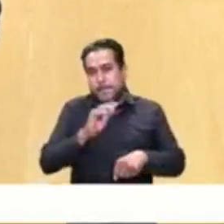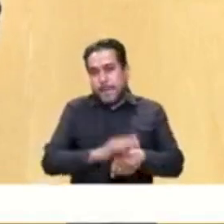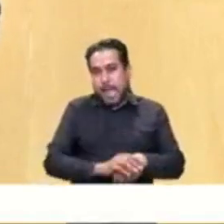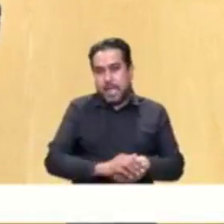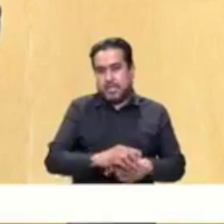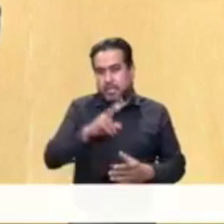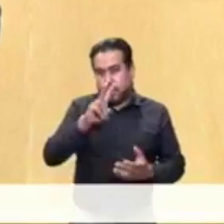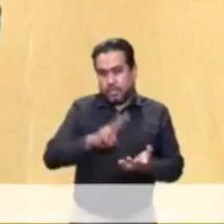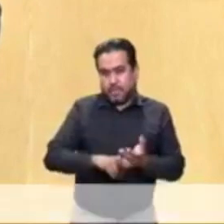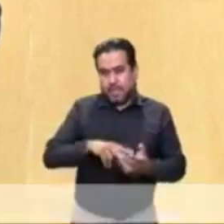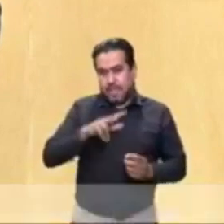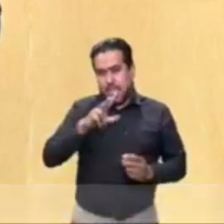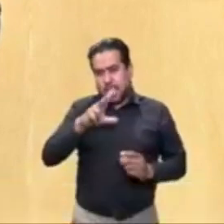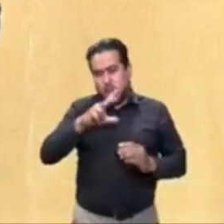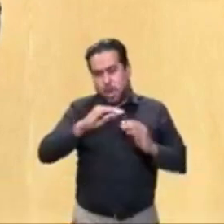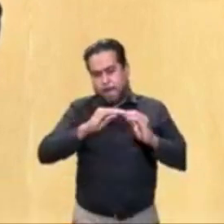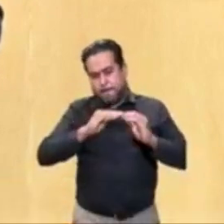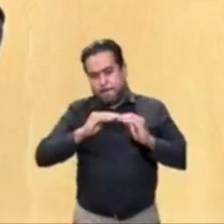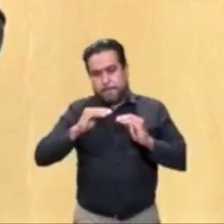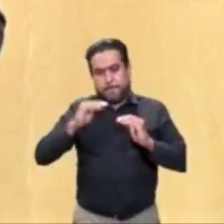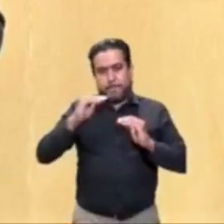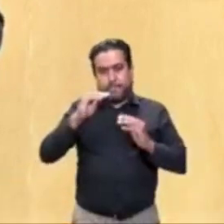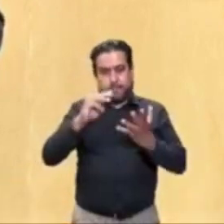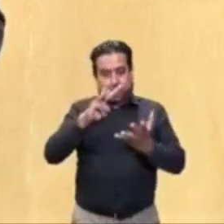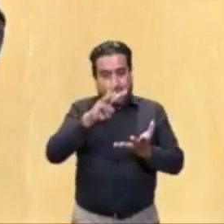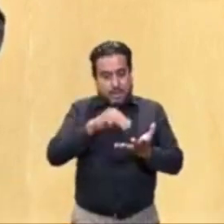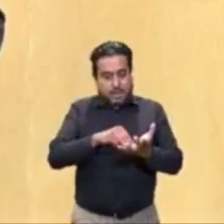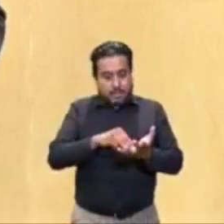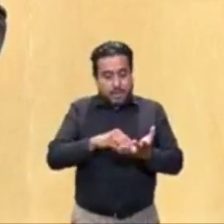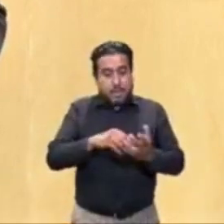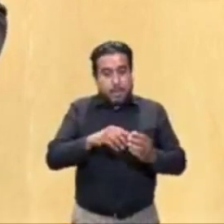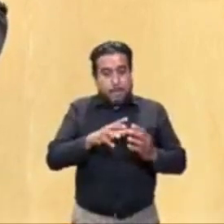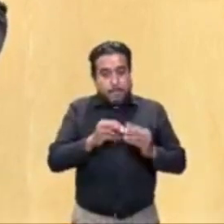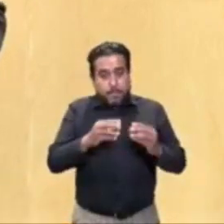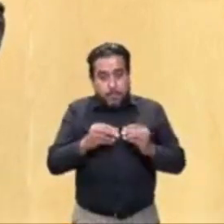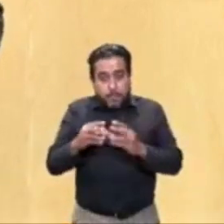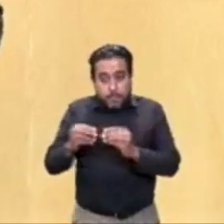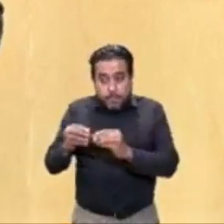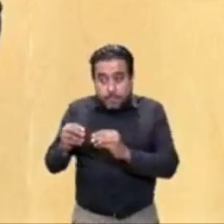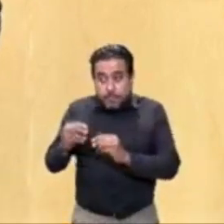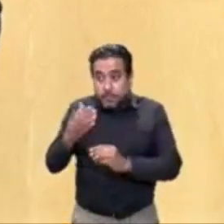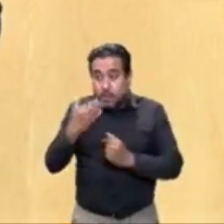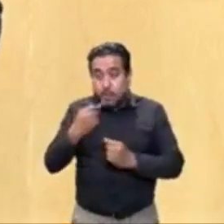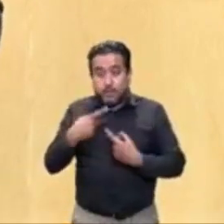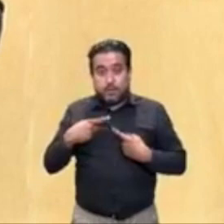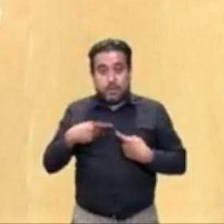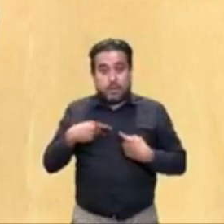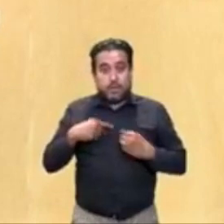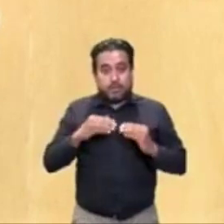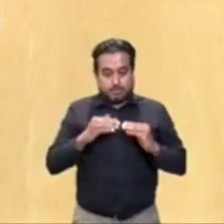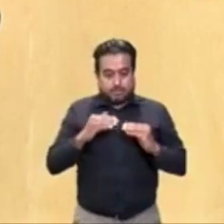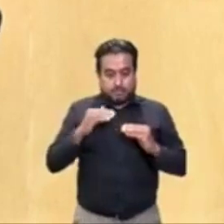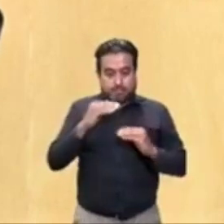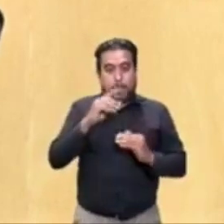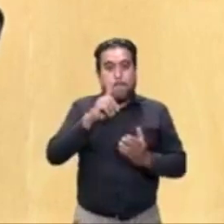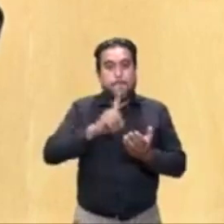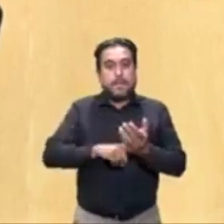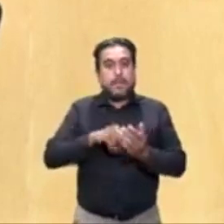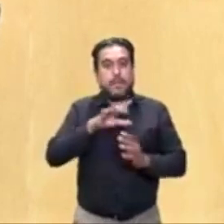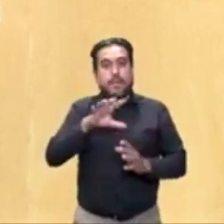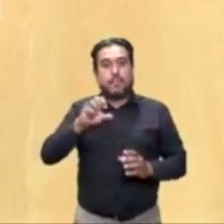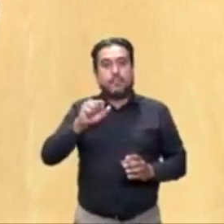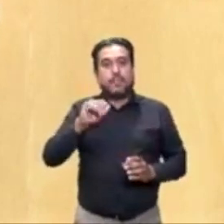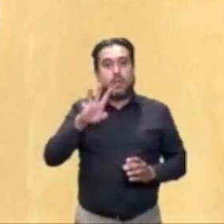el 2018 Pues de casi 3.000 personas desaparecidas haciendo localizadas 1564 han